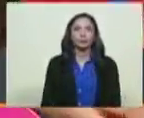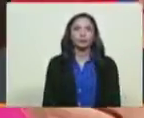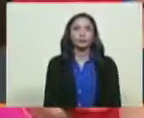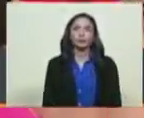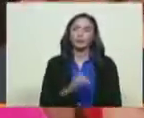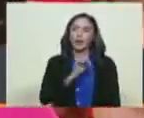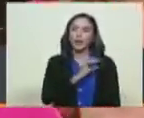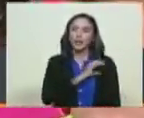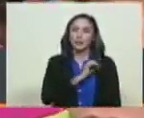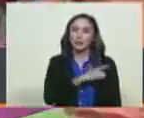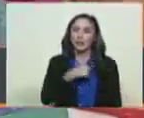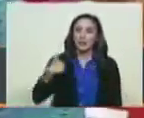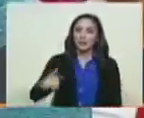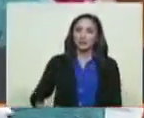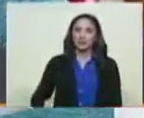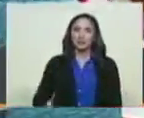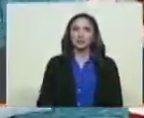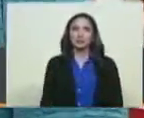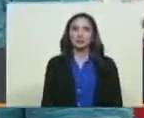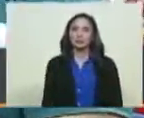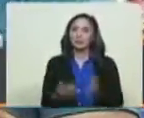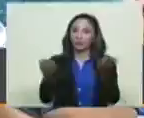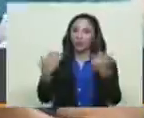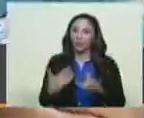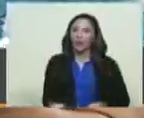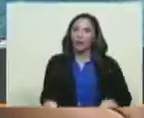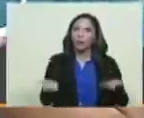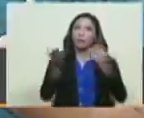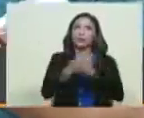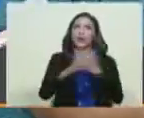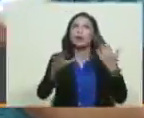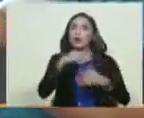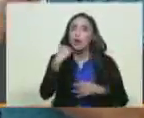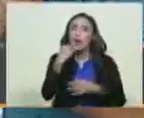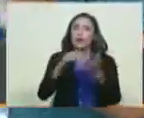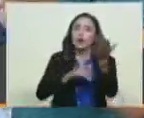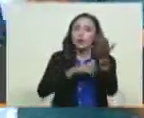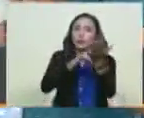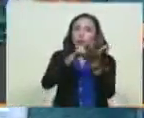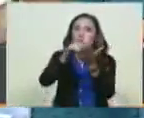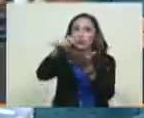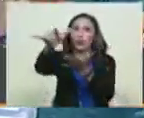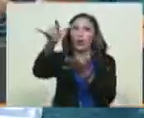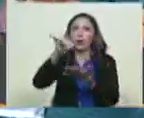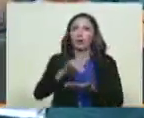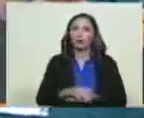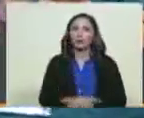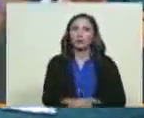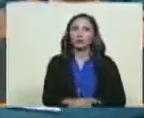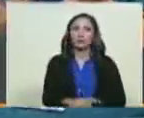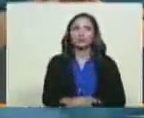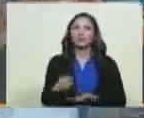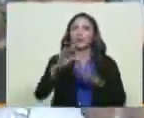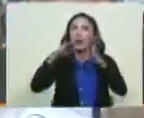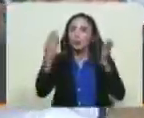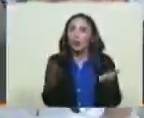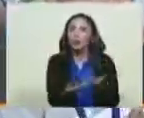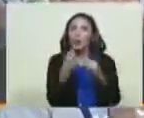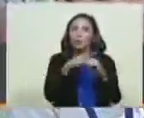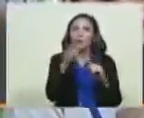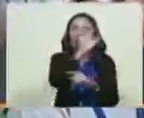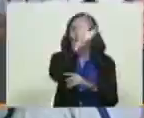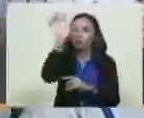de china vamos a enviar nuestra juventud a que vaya al mundo también